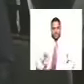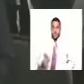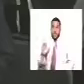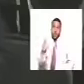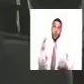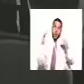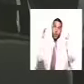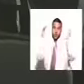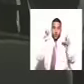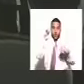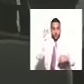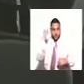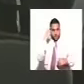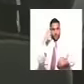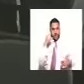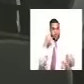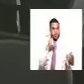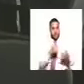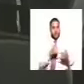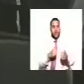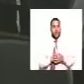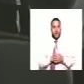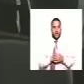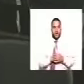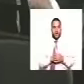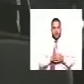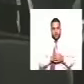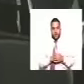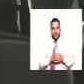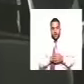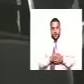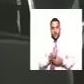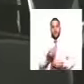República. Desde un principio,